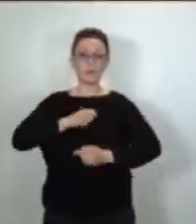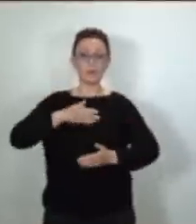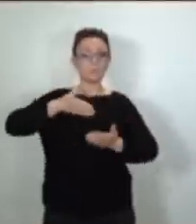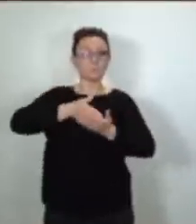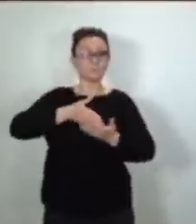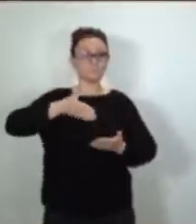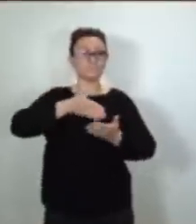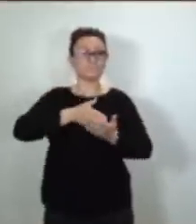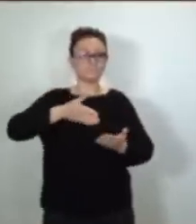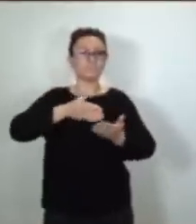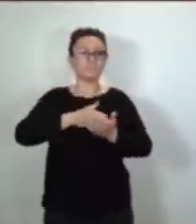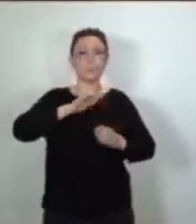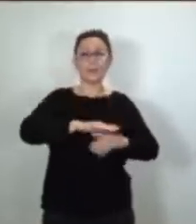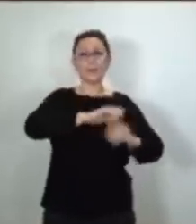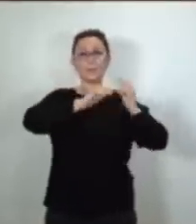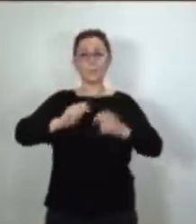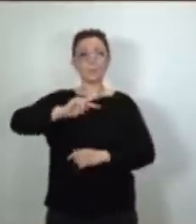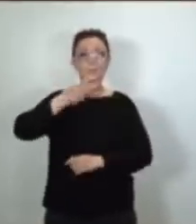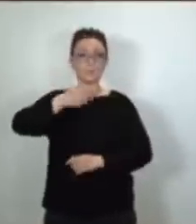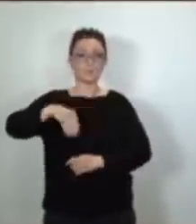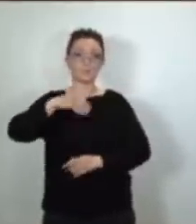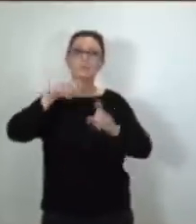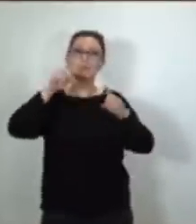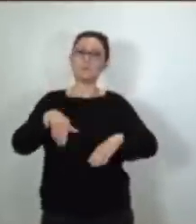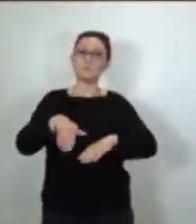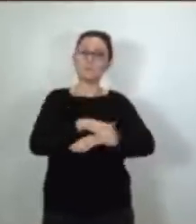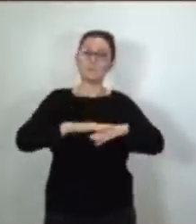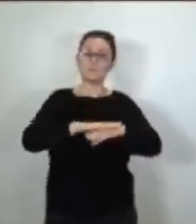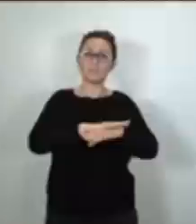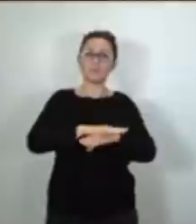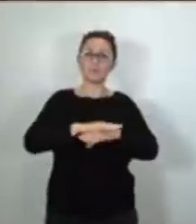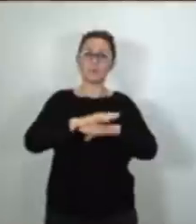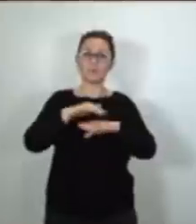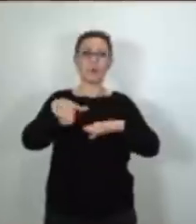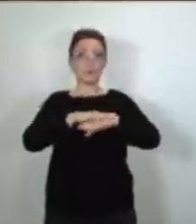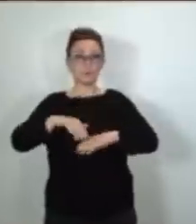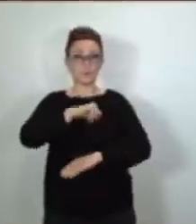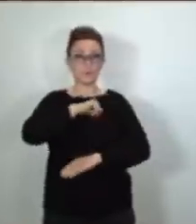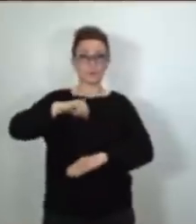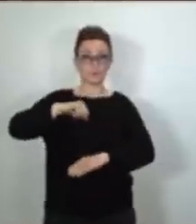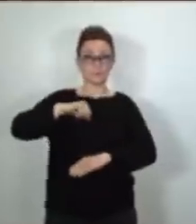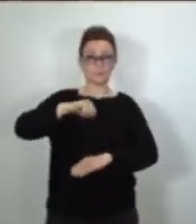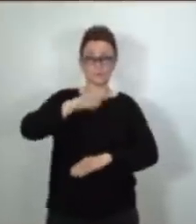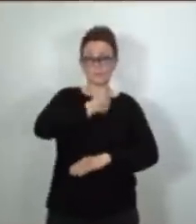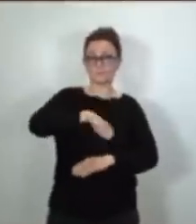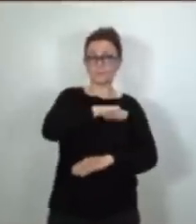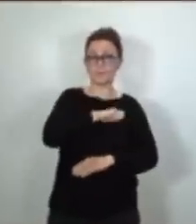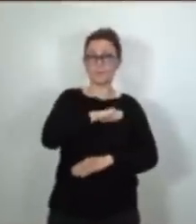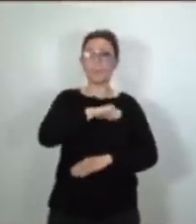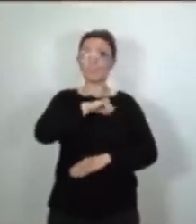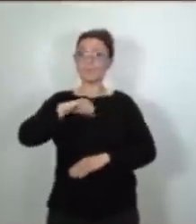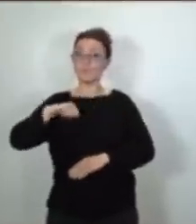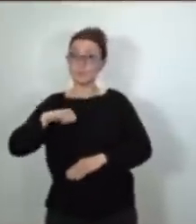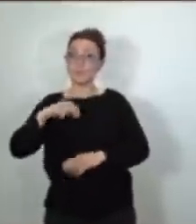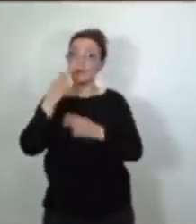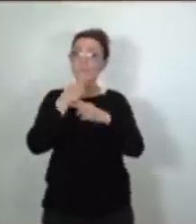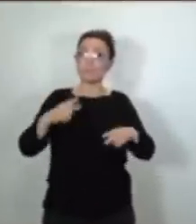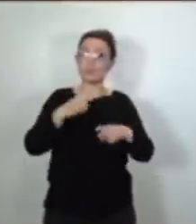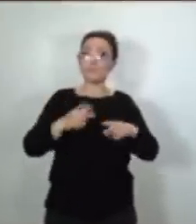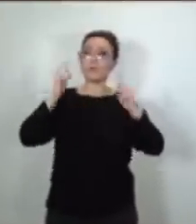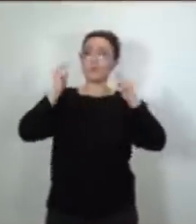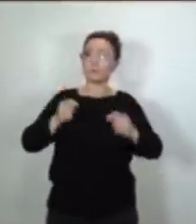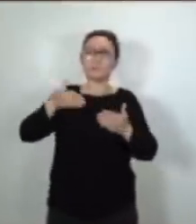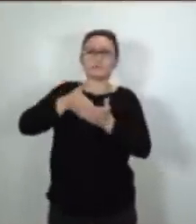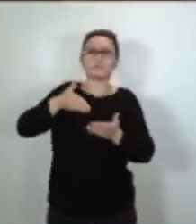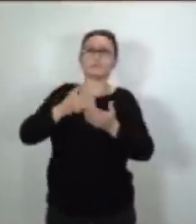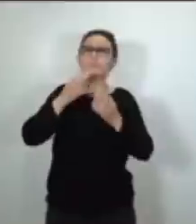ser vicepresidente y ministro del Gobierno de España ha sido, tanto en lo personal como en lo político, a Pablo Iglesias.